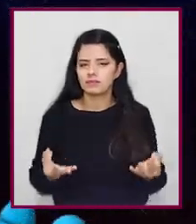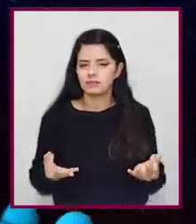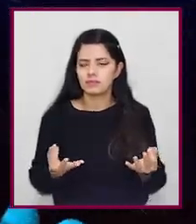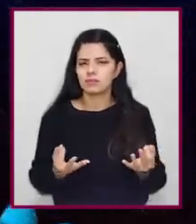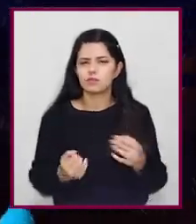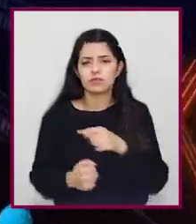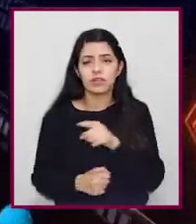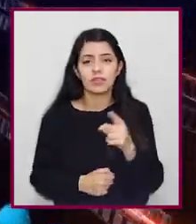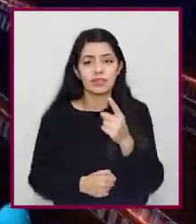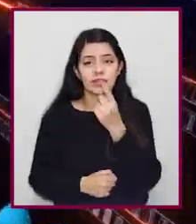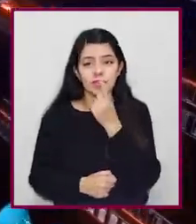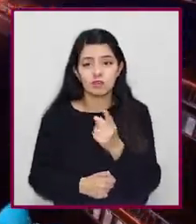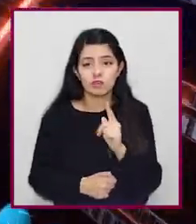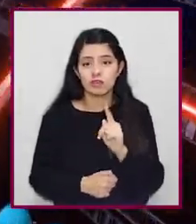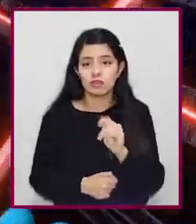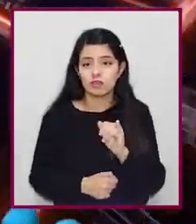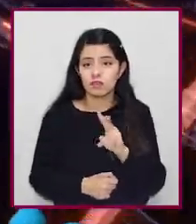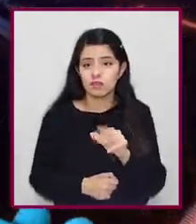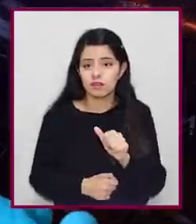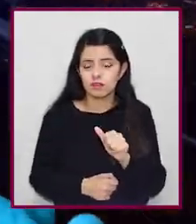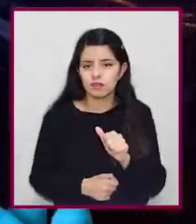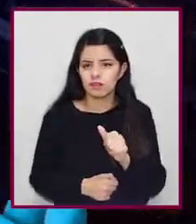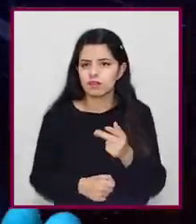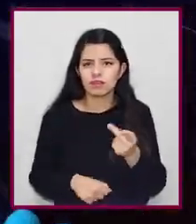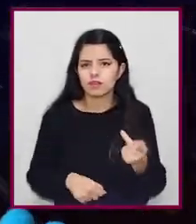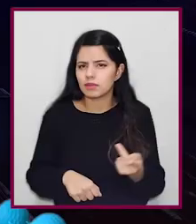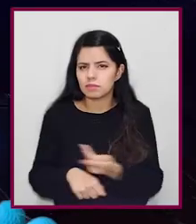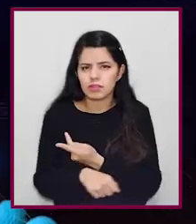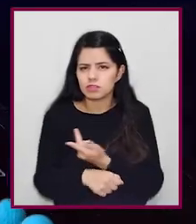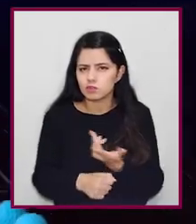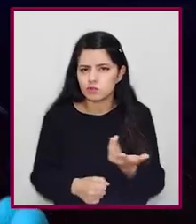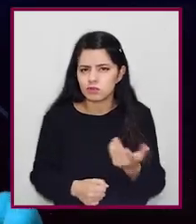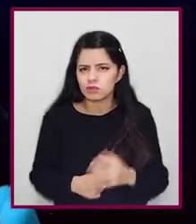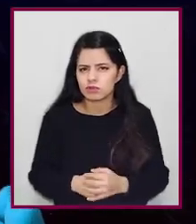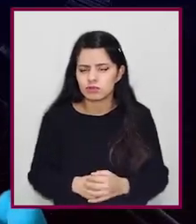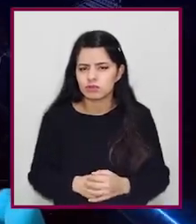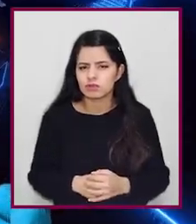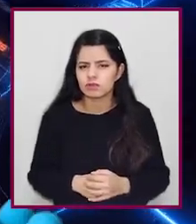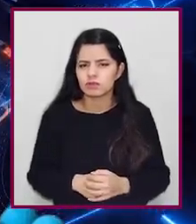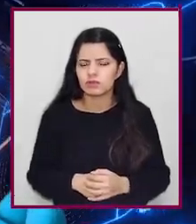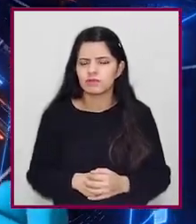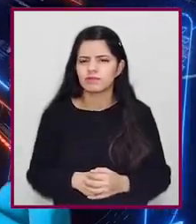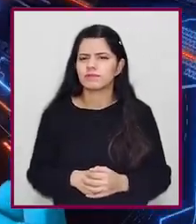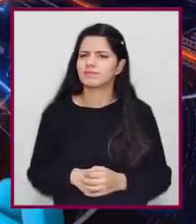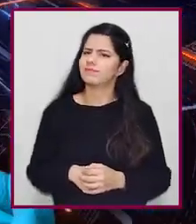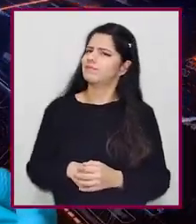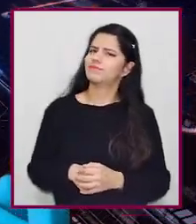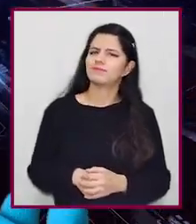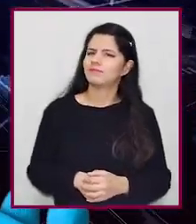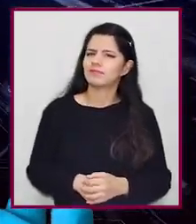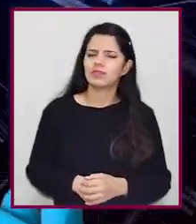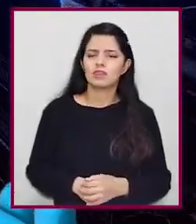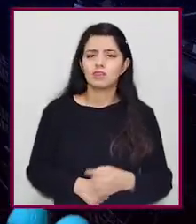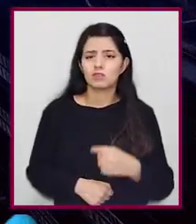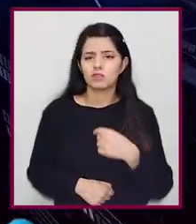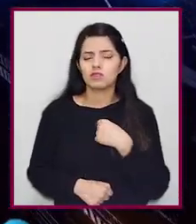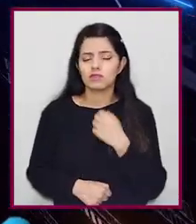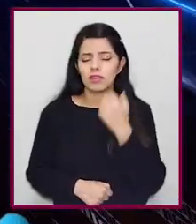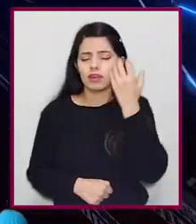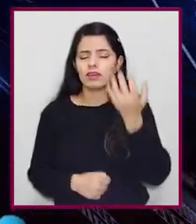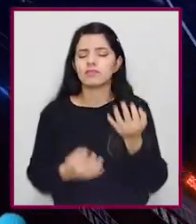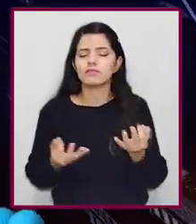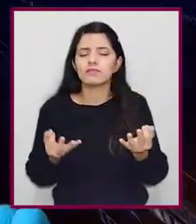¿Alguien dijo Tiba? ¿Qué pasó, muchachos? Hoy estaba intentando